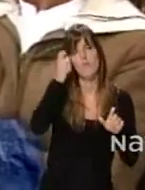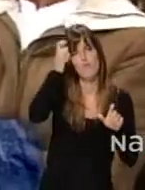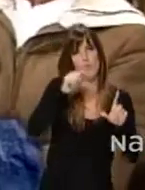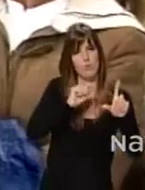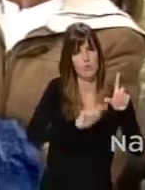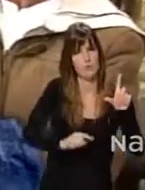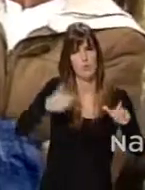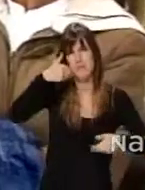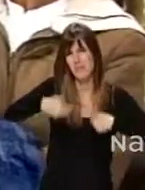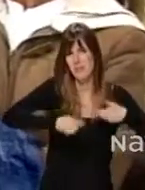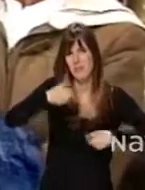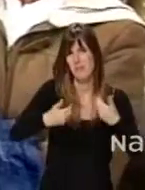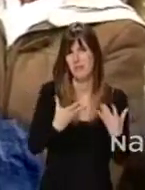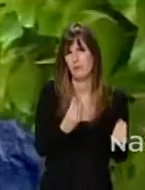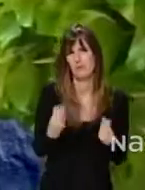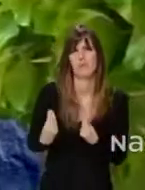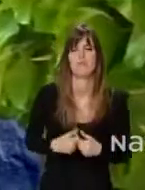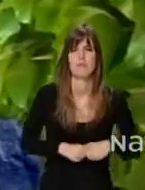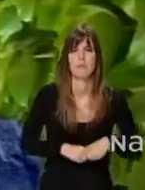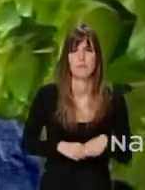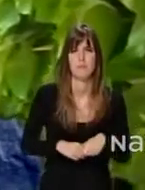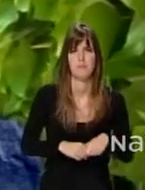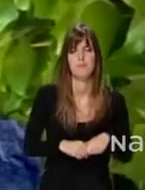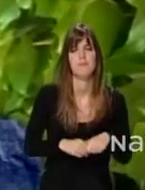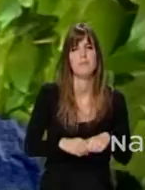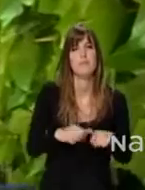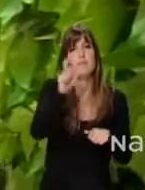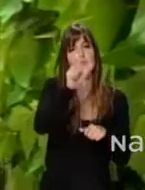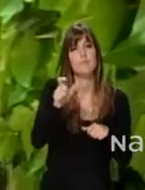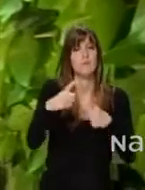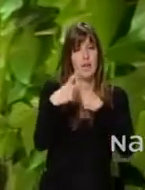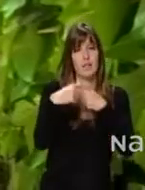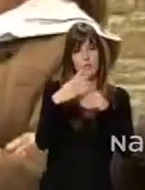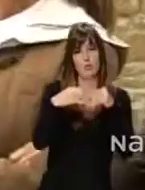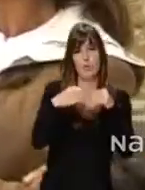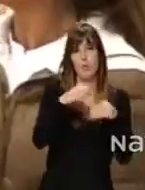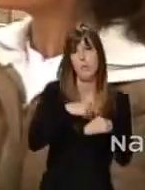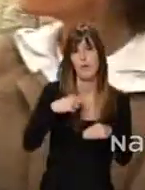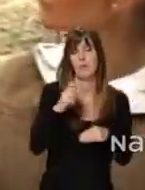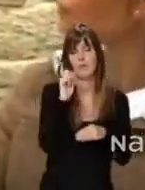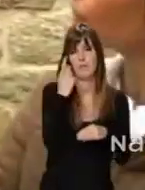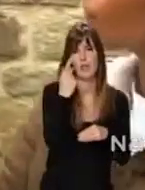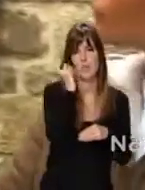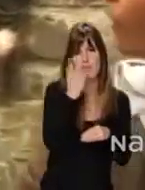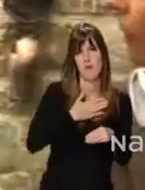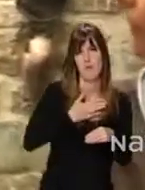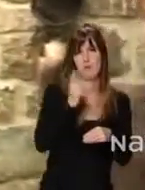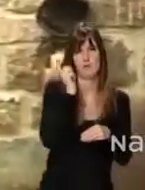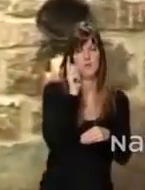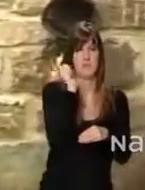En la ribera me piden mucho. Clientes privados también, que se enteran el teléfono, ya sabes, el boca a